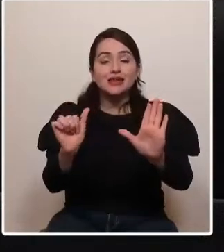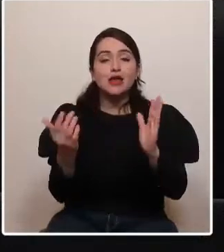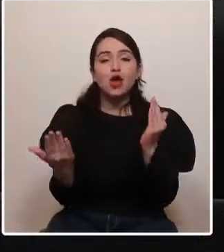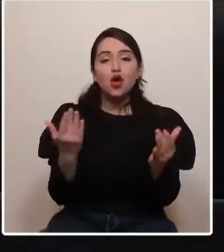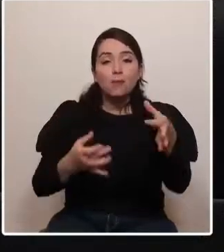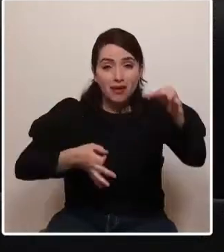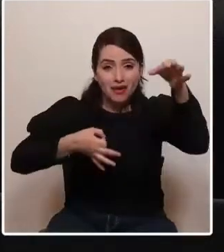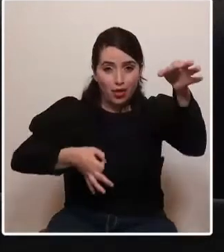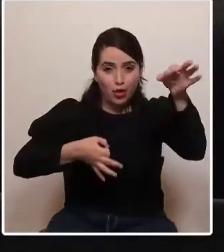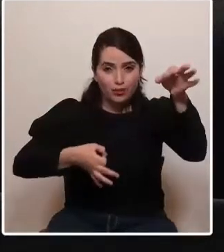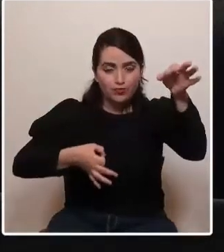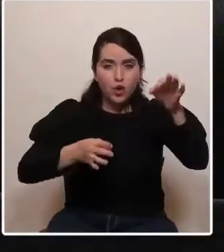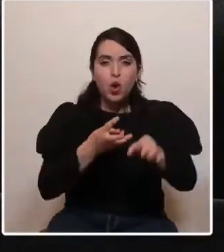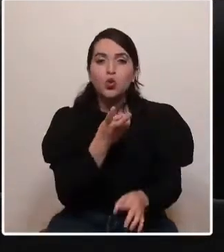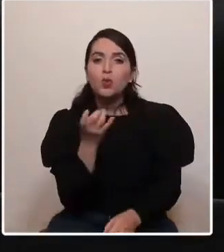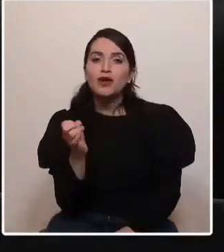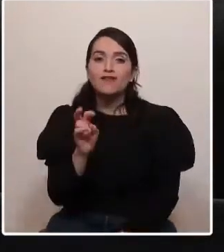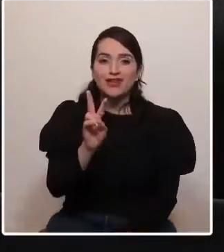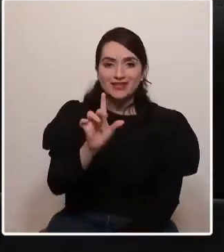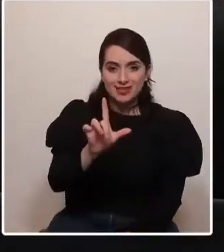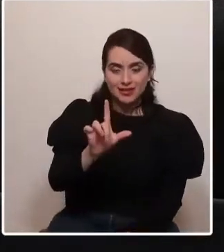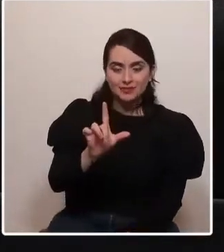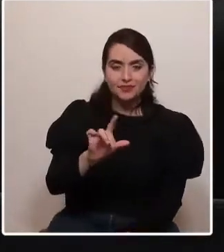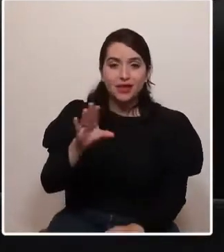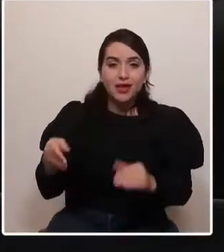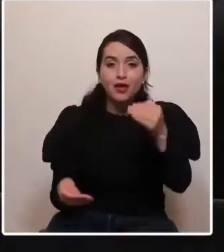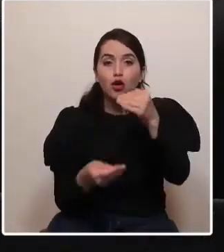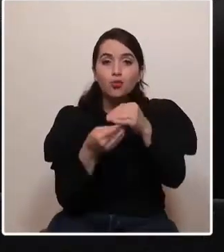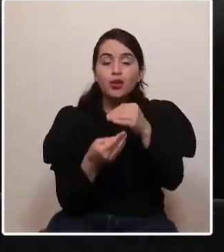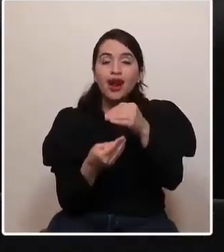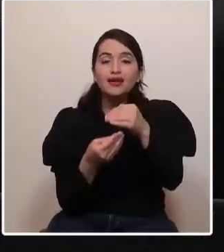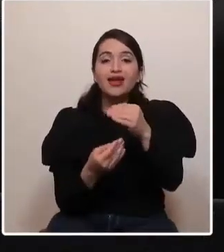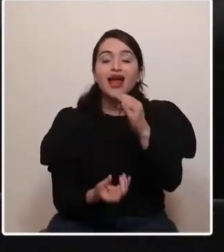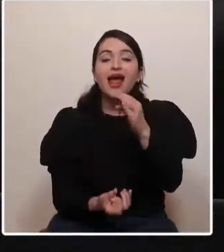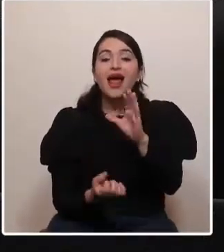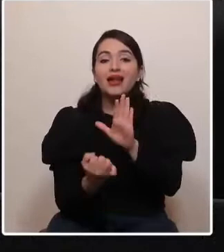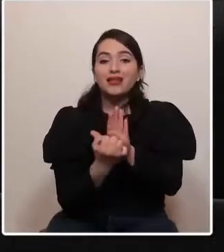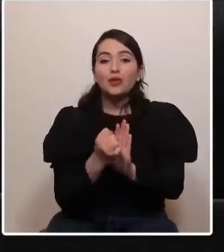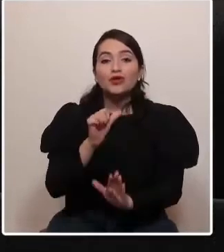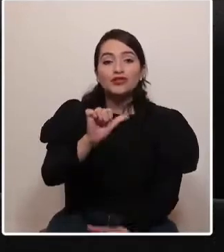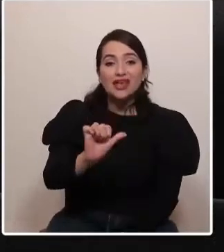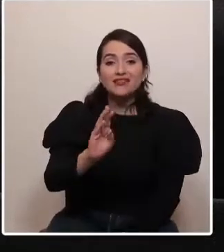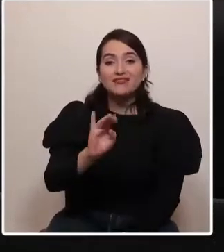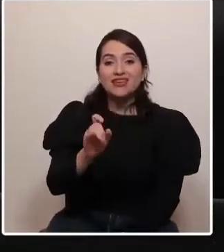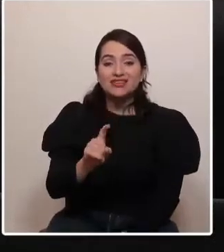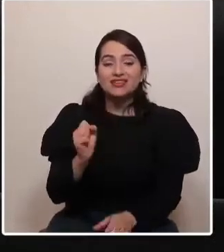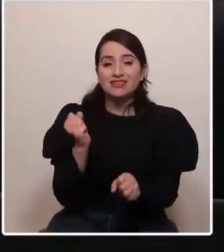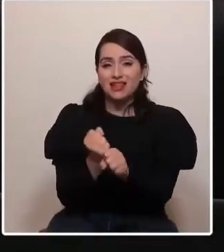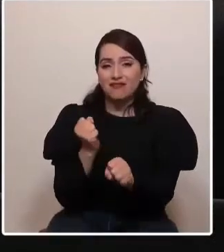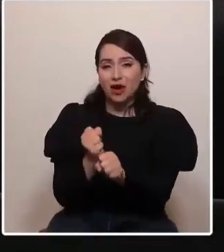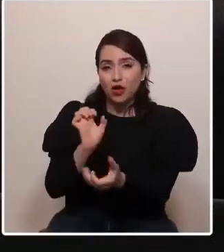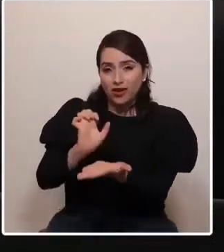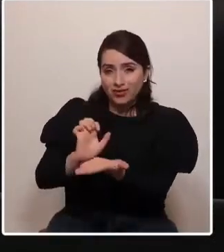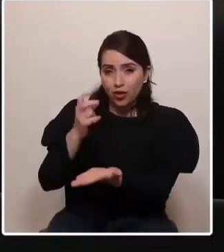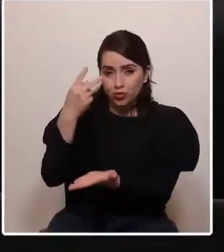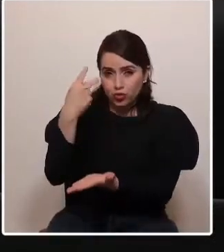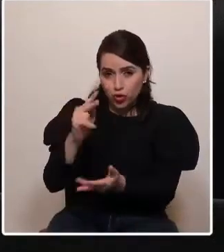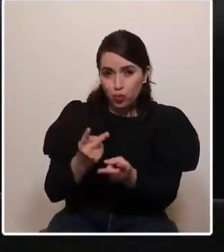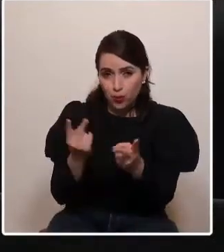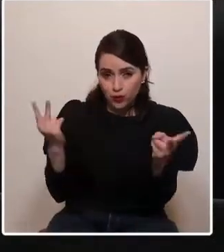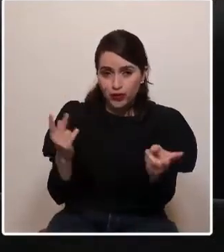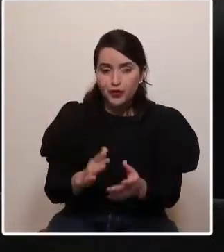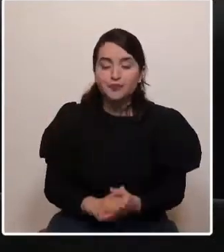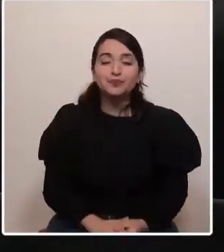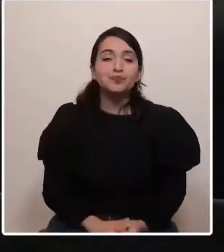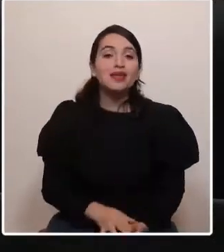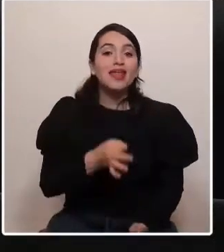comparado, con el número 27, para incorporar un artículo sexto bis sobre obras estatales en dominio público, cabe mencionar que,